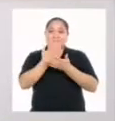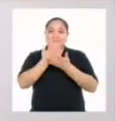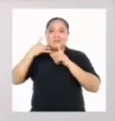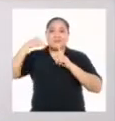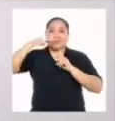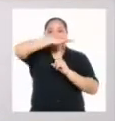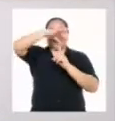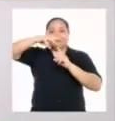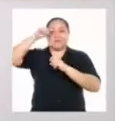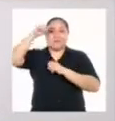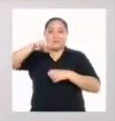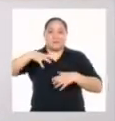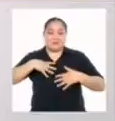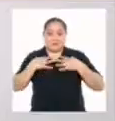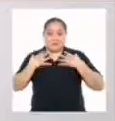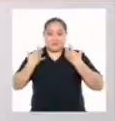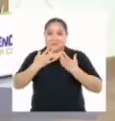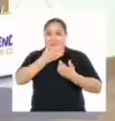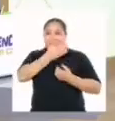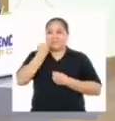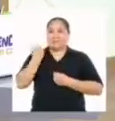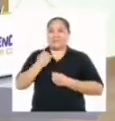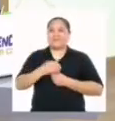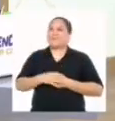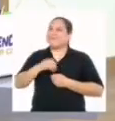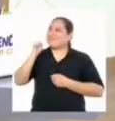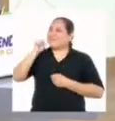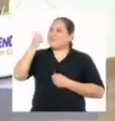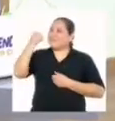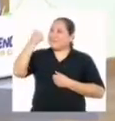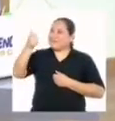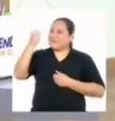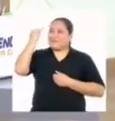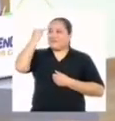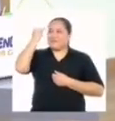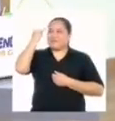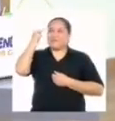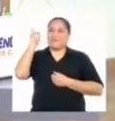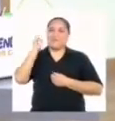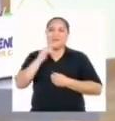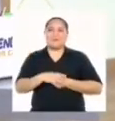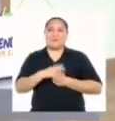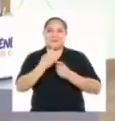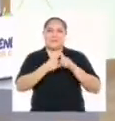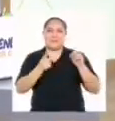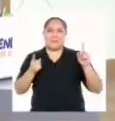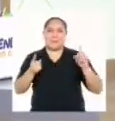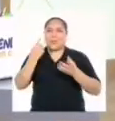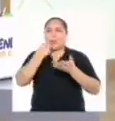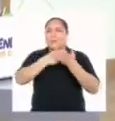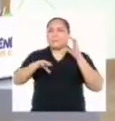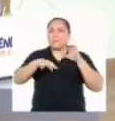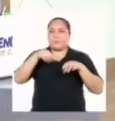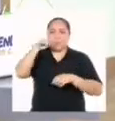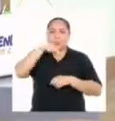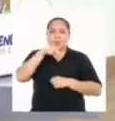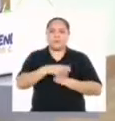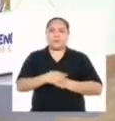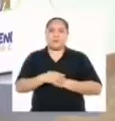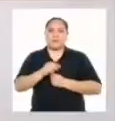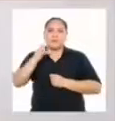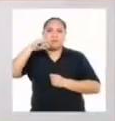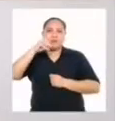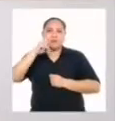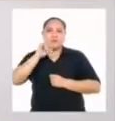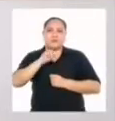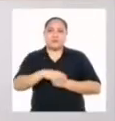bueno por el ambiente, tu sistema mejora. Muy buena deducción, profesora. Pero más bien, ¿qué haremos con este módulo